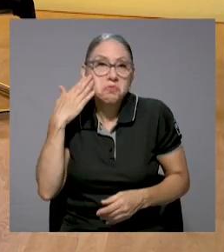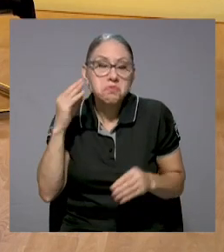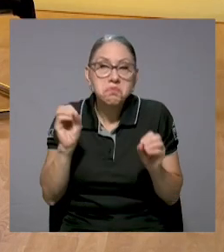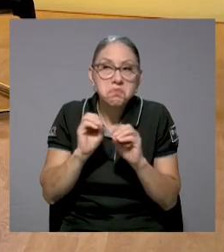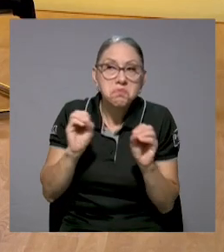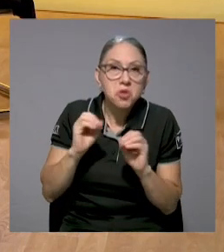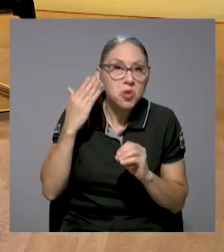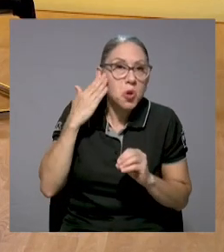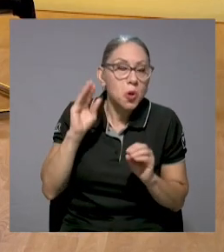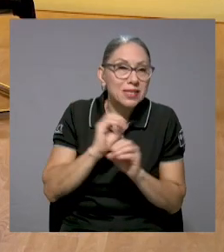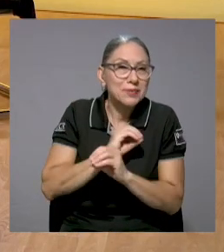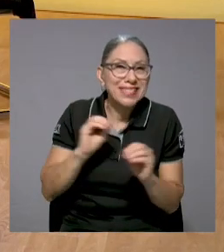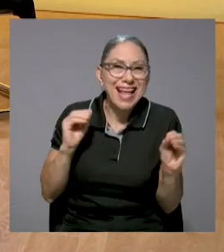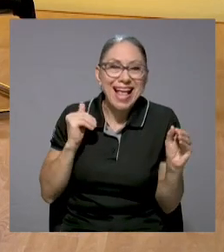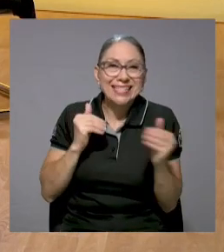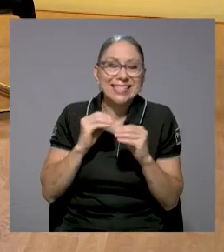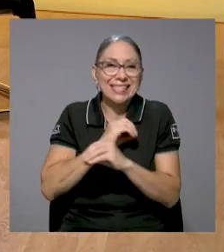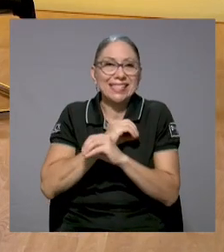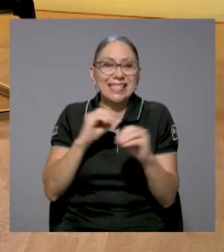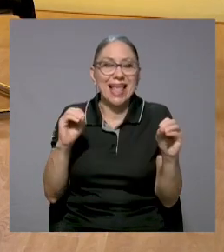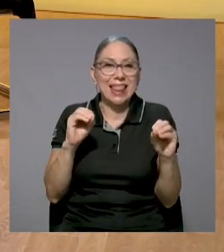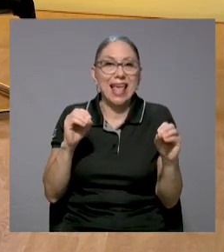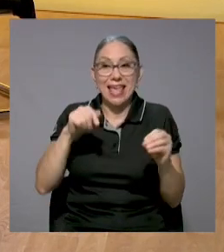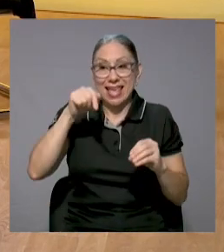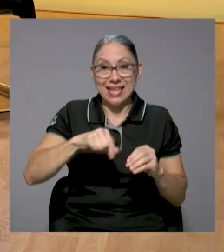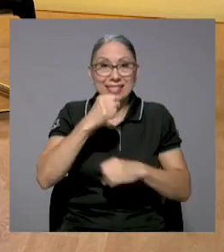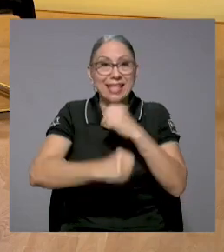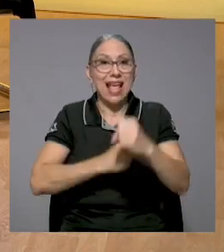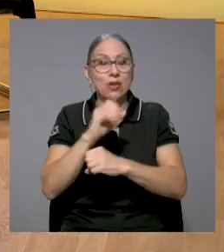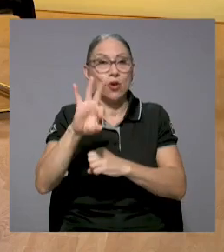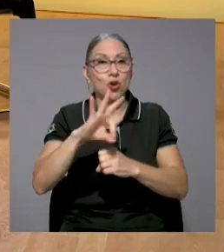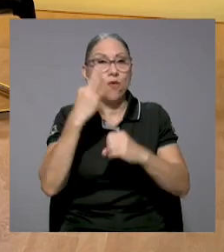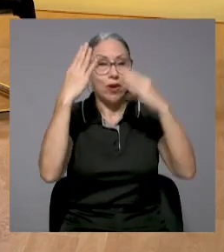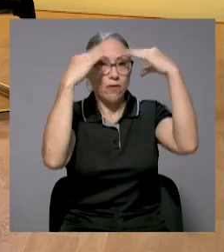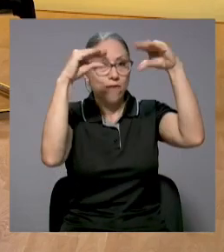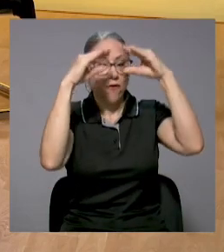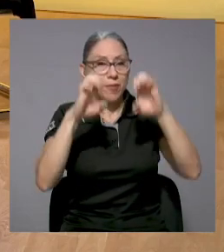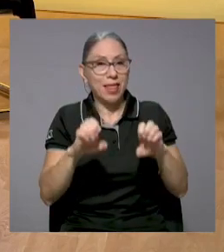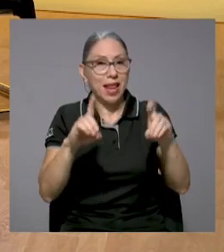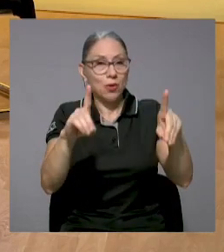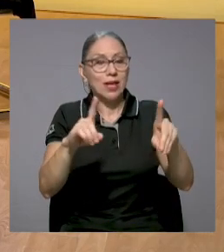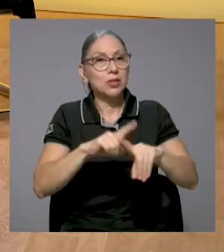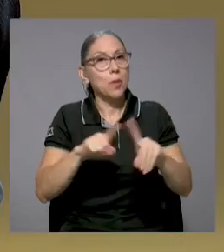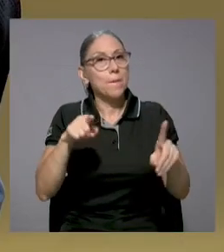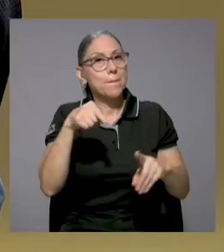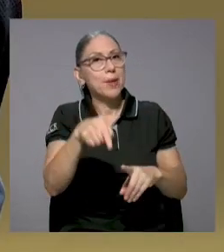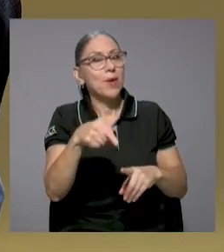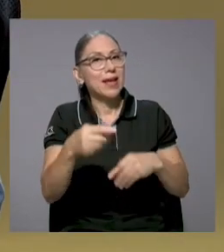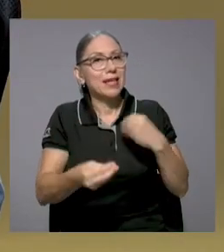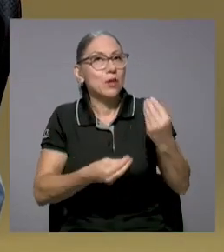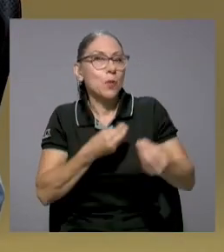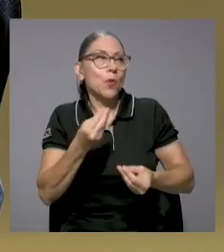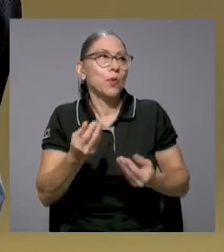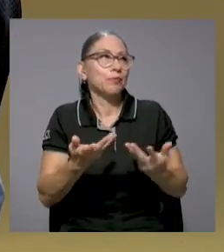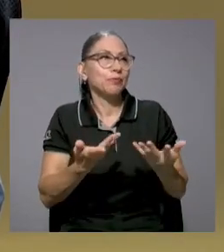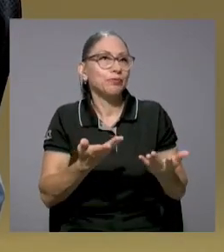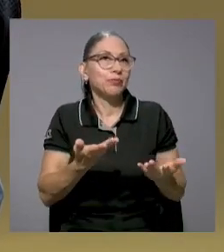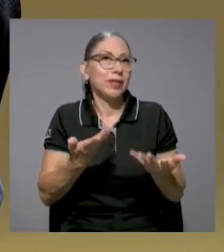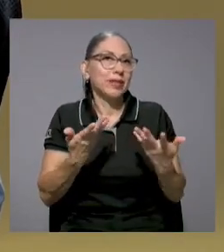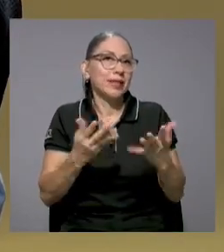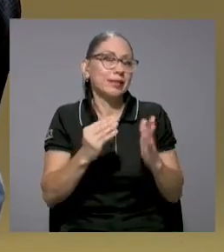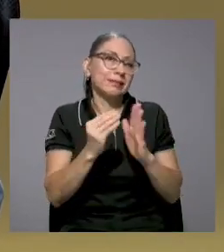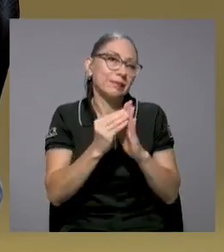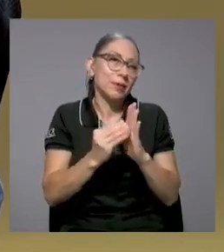ningún dato. En este año el informe plantea, el 9º informe, de manera un poco, no sé cómo decirlo